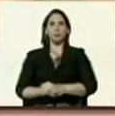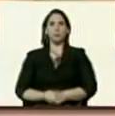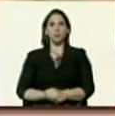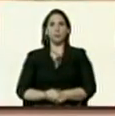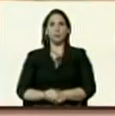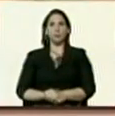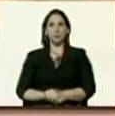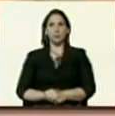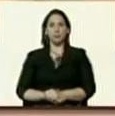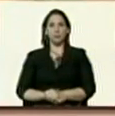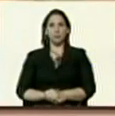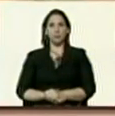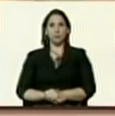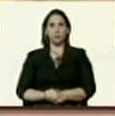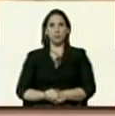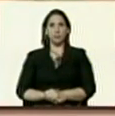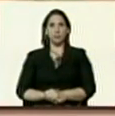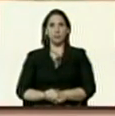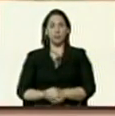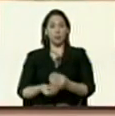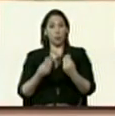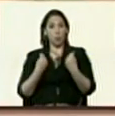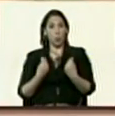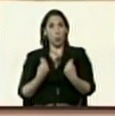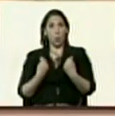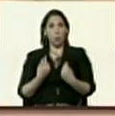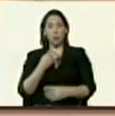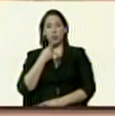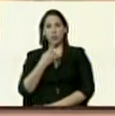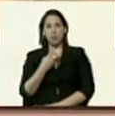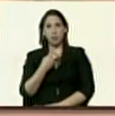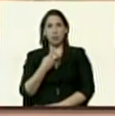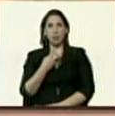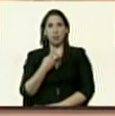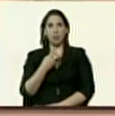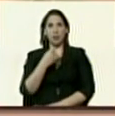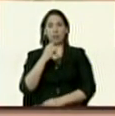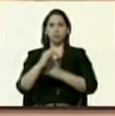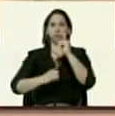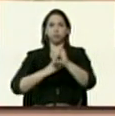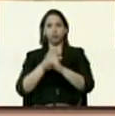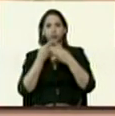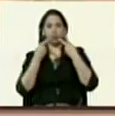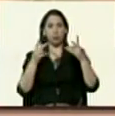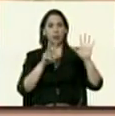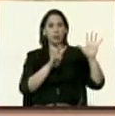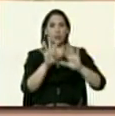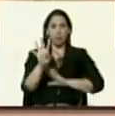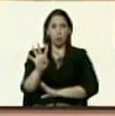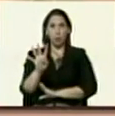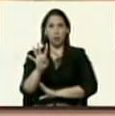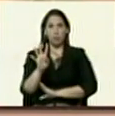ACNU. Como ponen en redes sociales, la ACNU, la 74 ACNU.